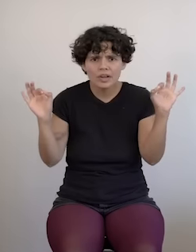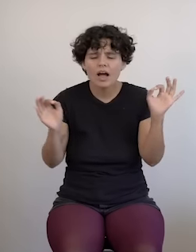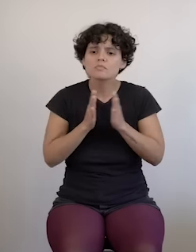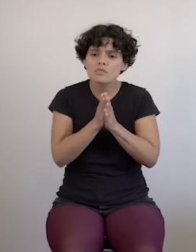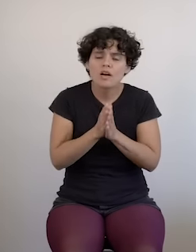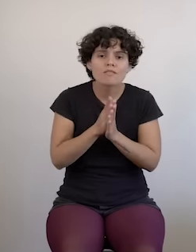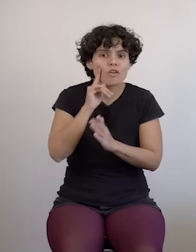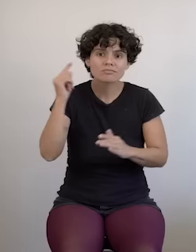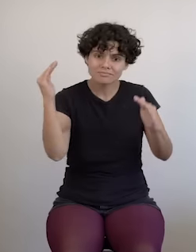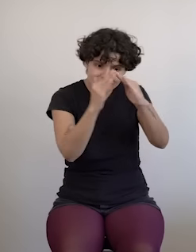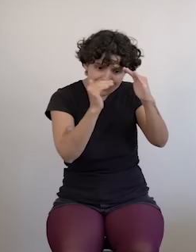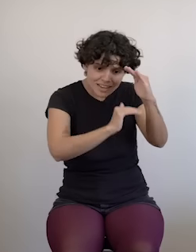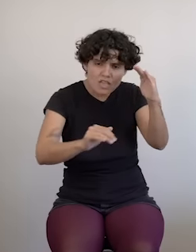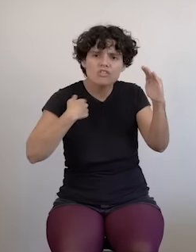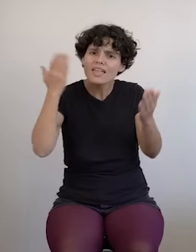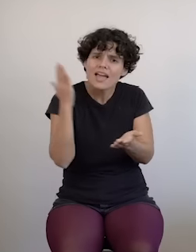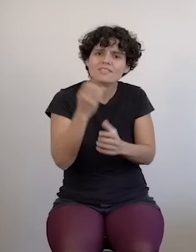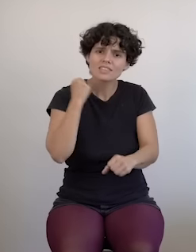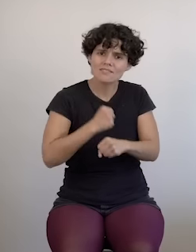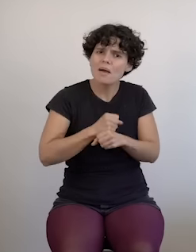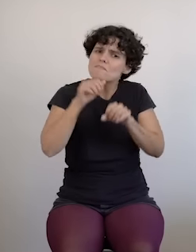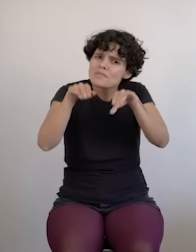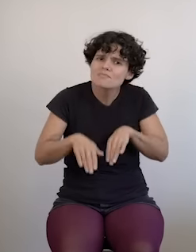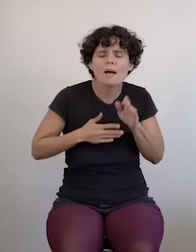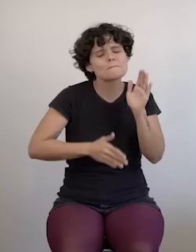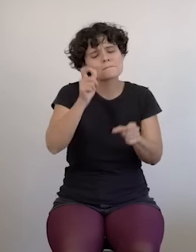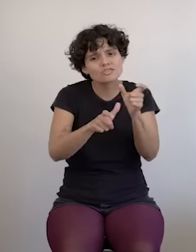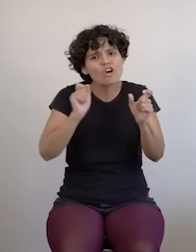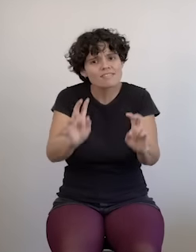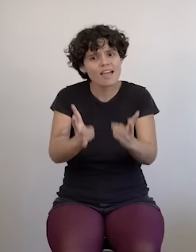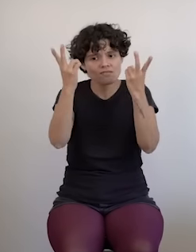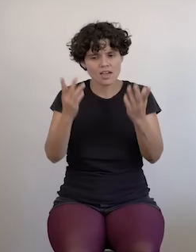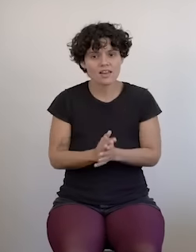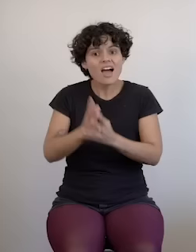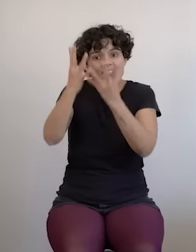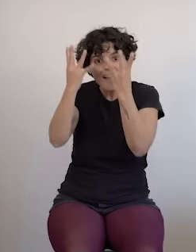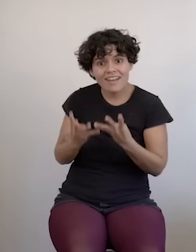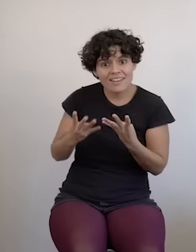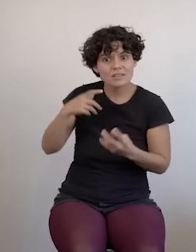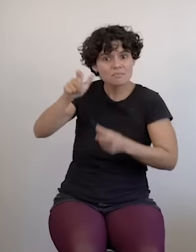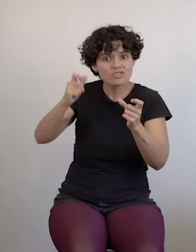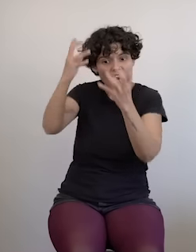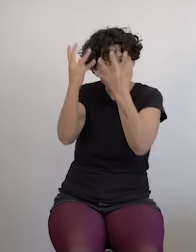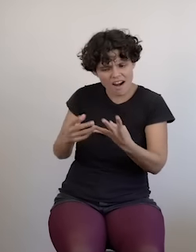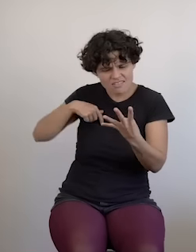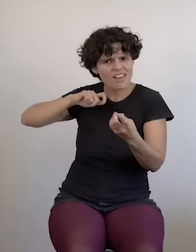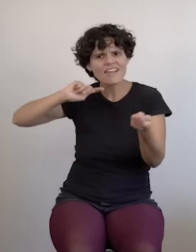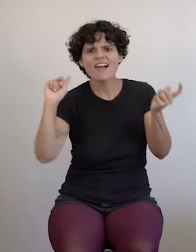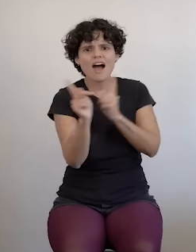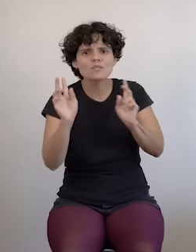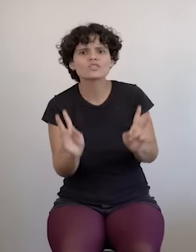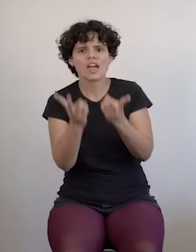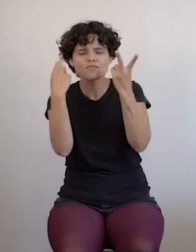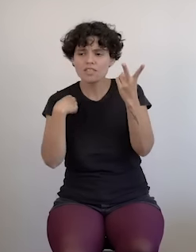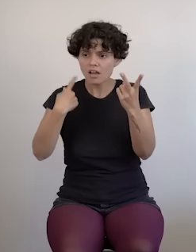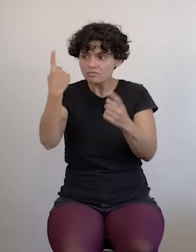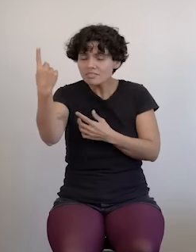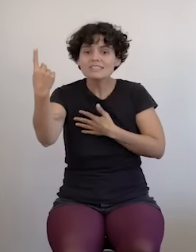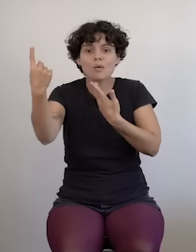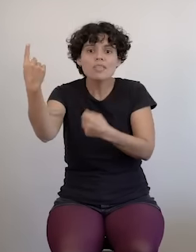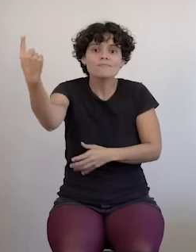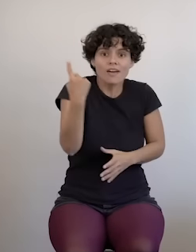que estuvo ahí, hermano. Que pesquen a esa gente que salió de la cárcel y el loco fue exitoso y los vayan a buscar y hazte parte